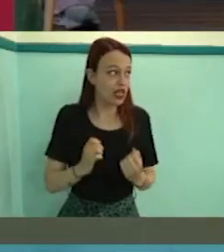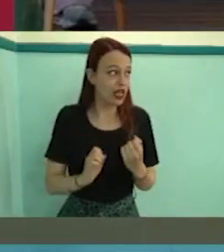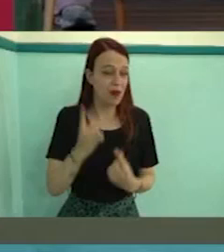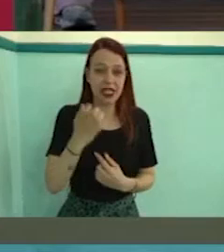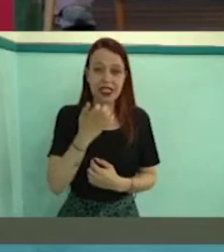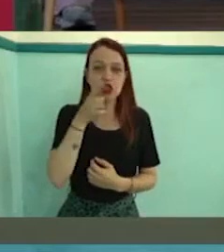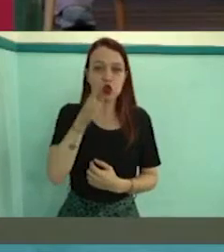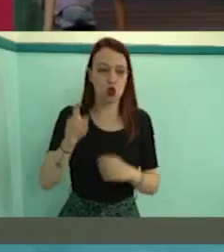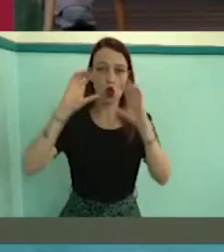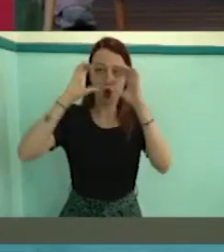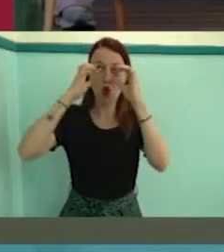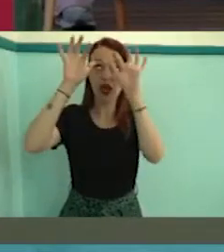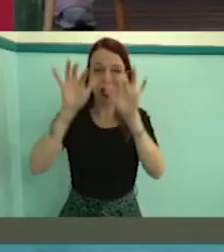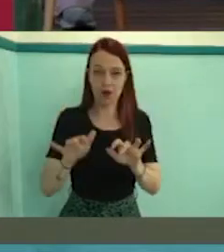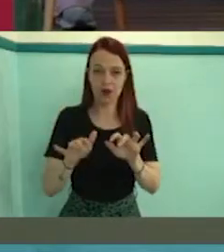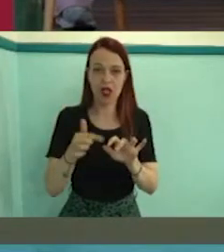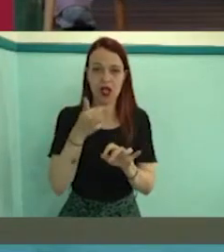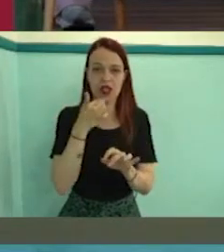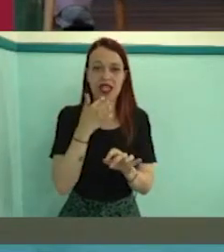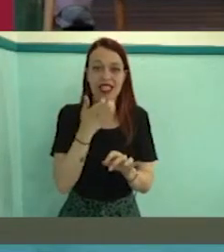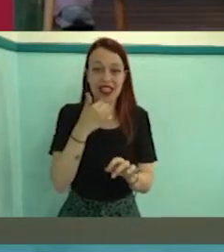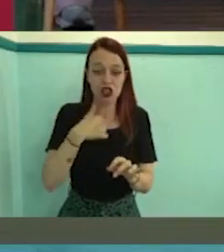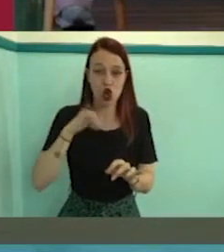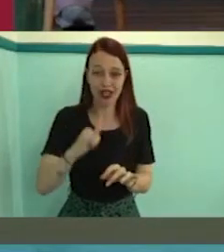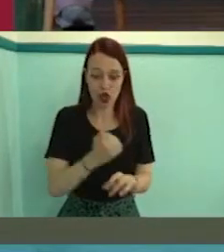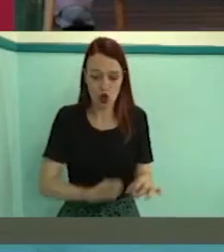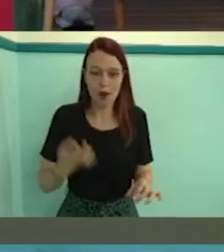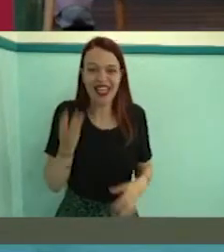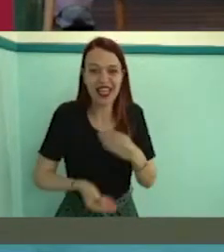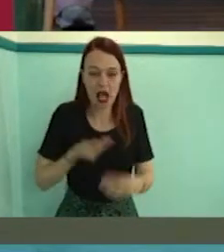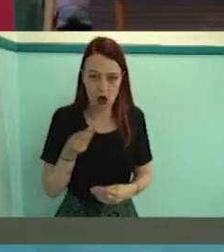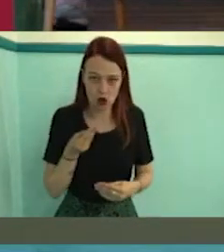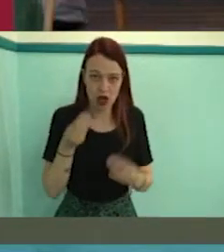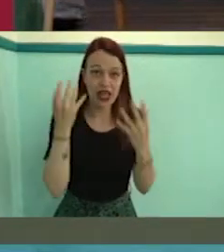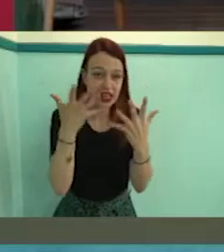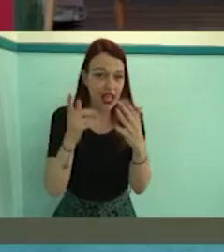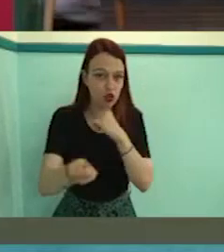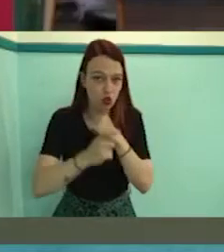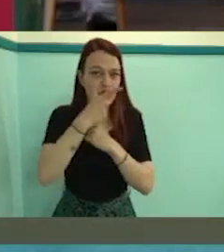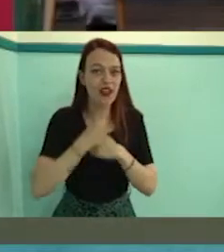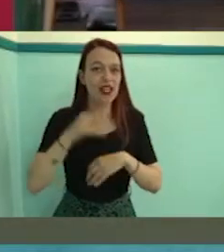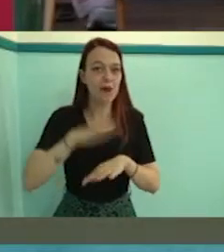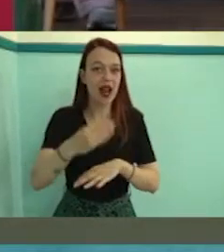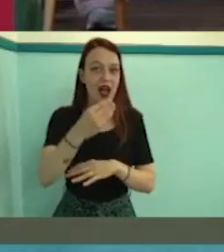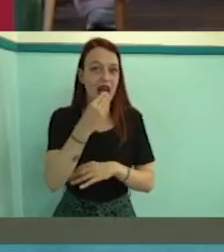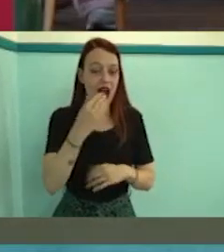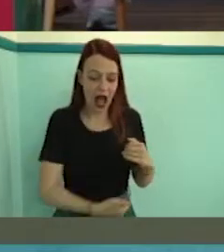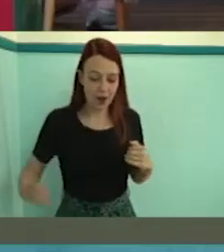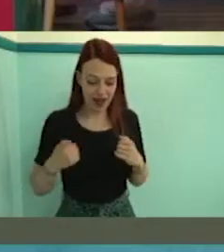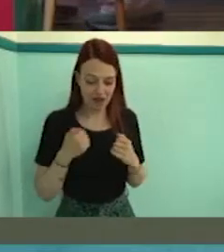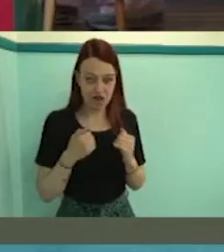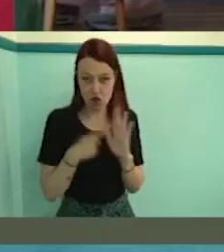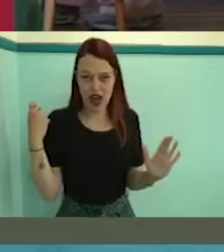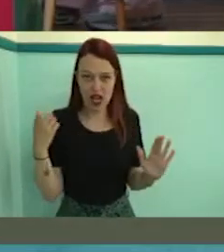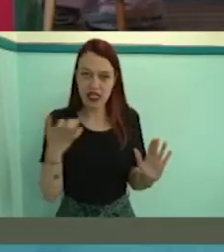si tú pones en Google Qué hago si tengo hambre literalmente lo primero que te sale son 10 trucos fáciles para quitar el hambre entonces Si vivimos una sociedad